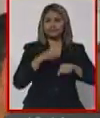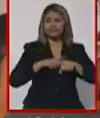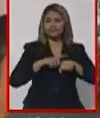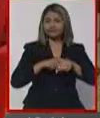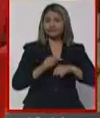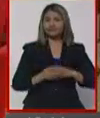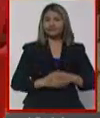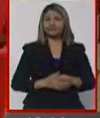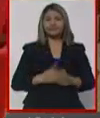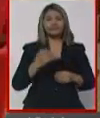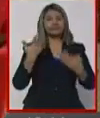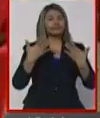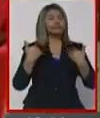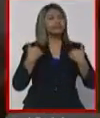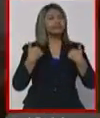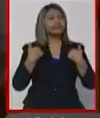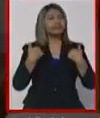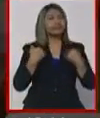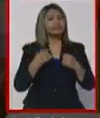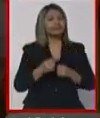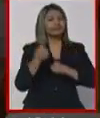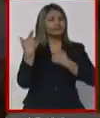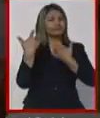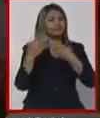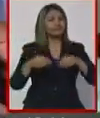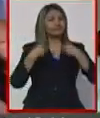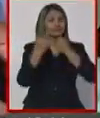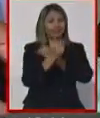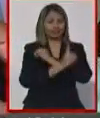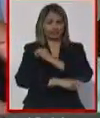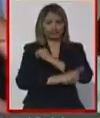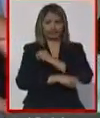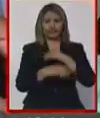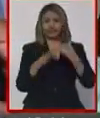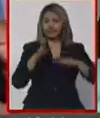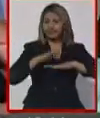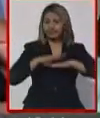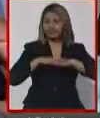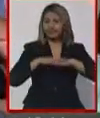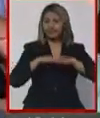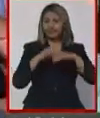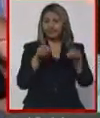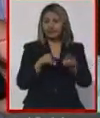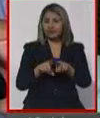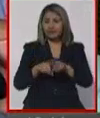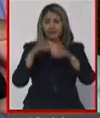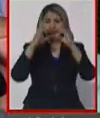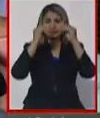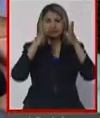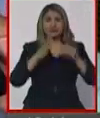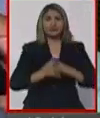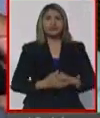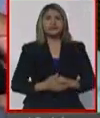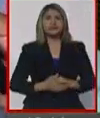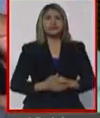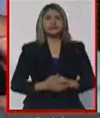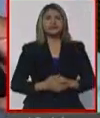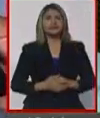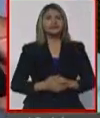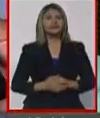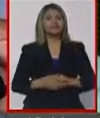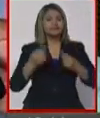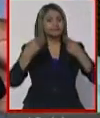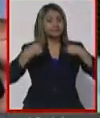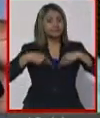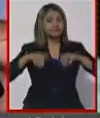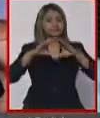esta jornada y proceder con la medida ya anunciada. Hemos recomendado a nuestros compañeros profesores que puedan asistir a